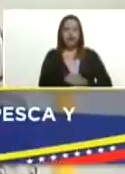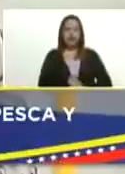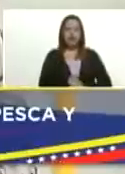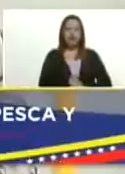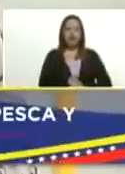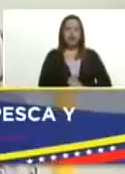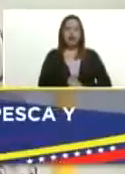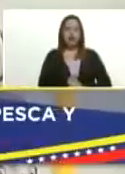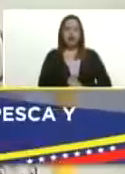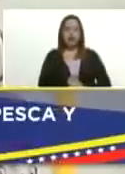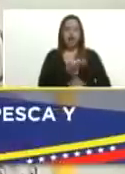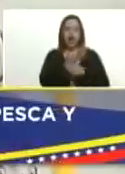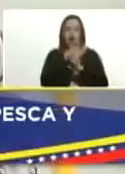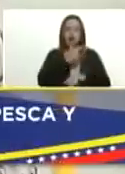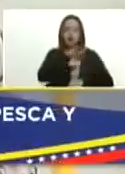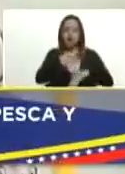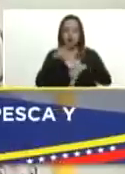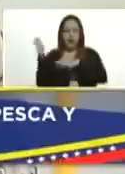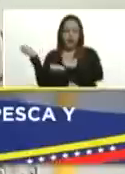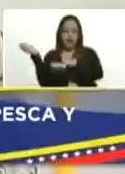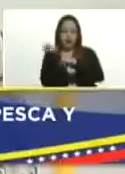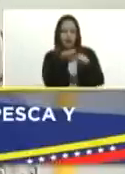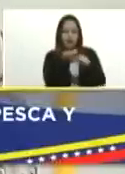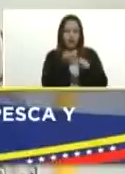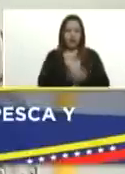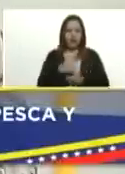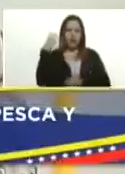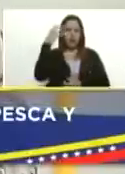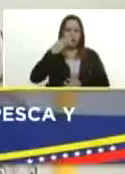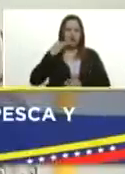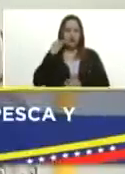al Nacional de Béisbol Juvenil,